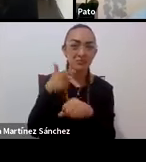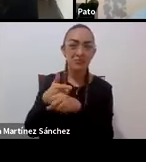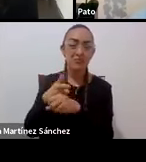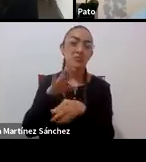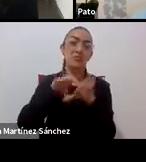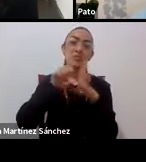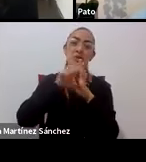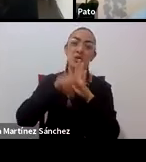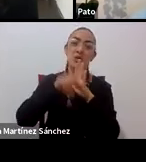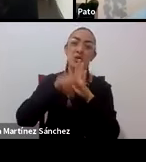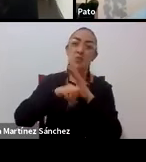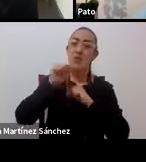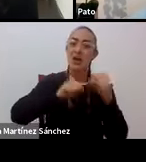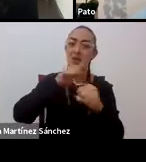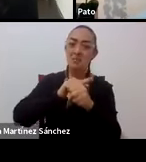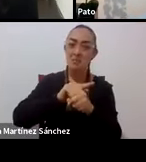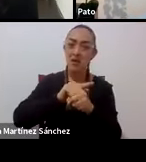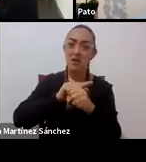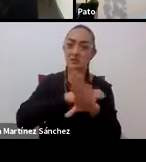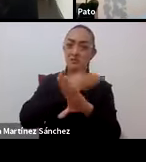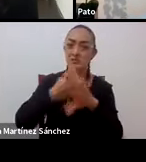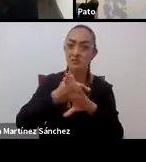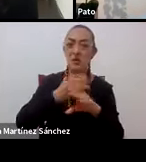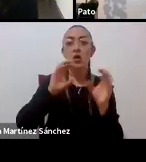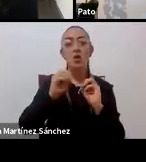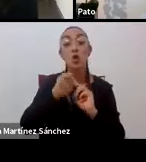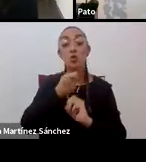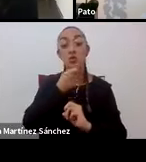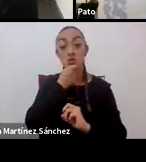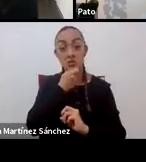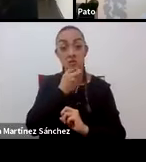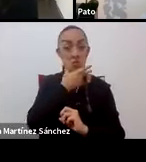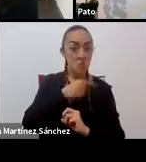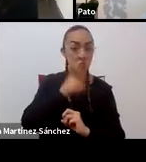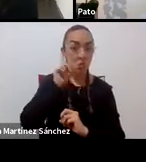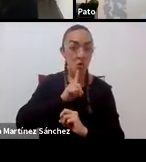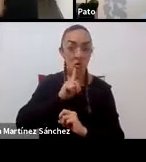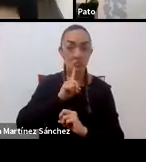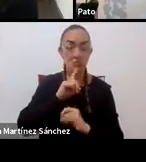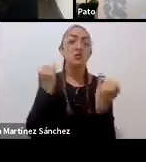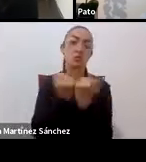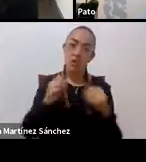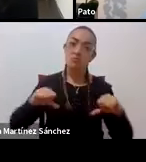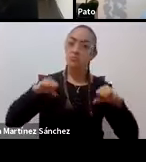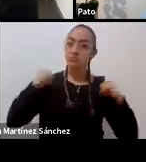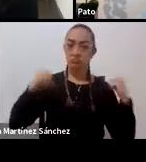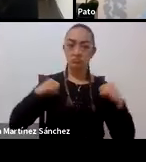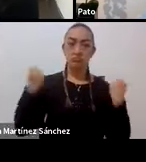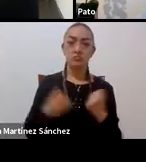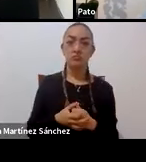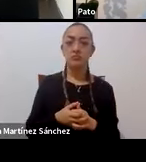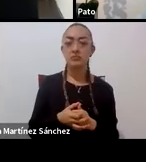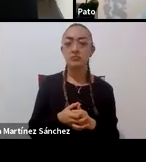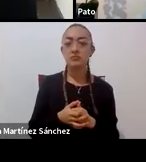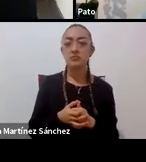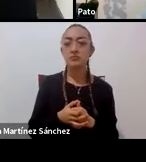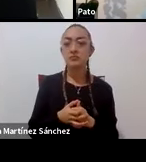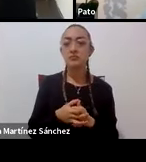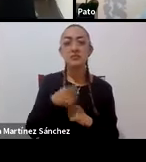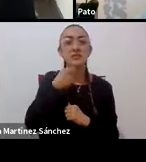animales hasta ver a niñas y niños, bueno, y también adolescentes, claro, pero niñas y niños